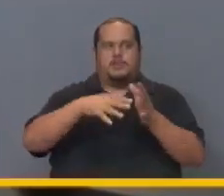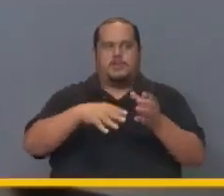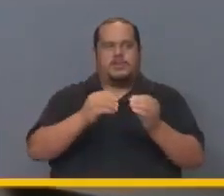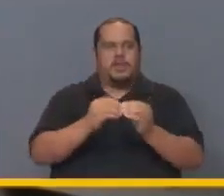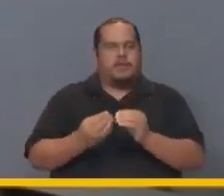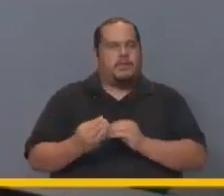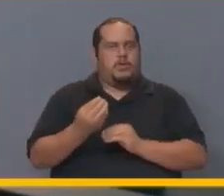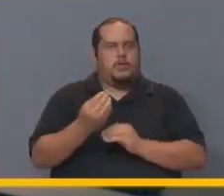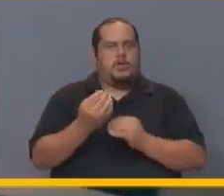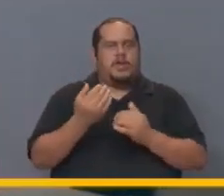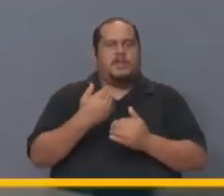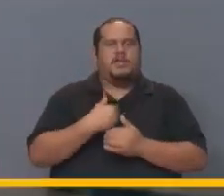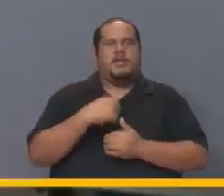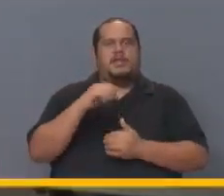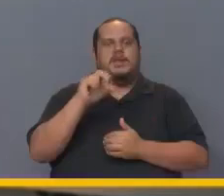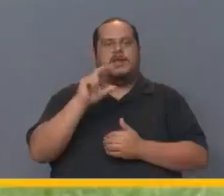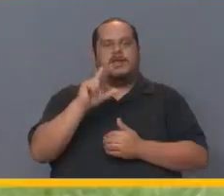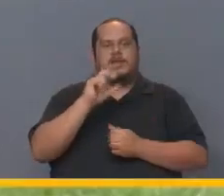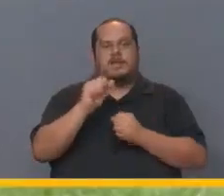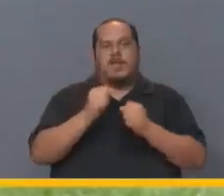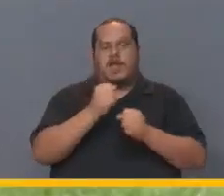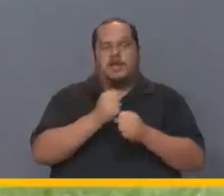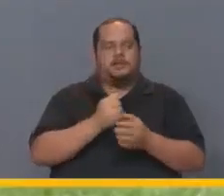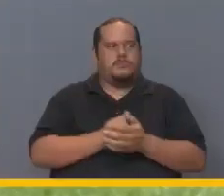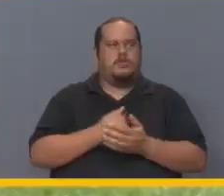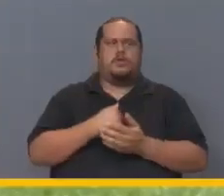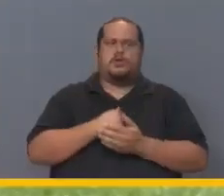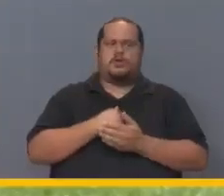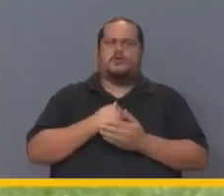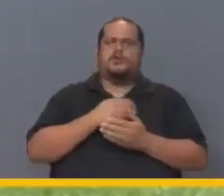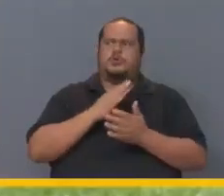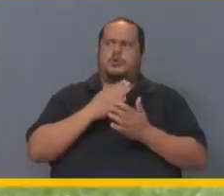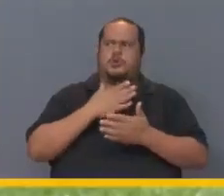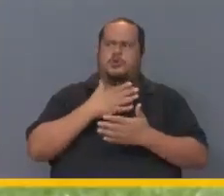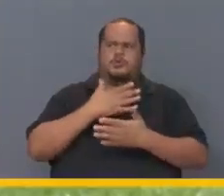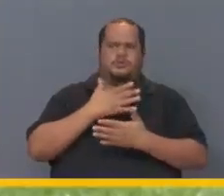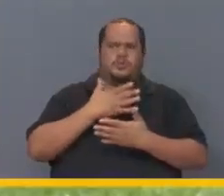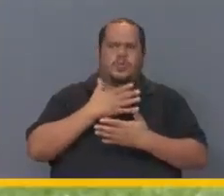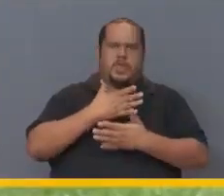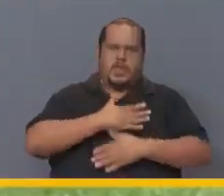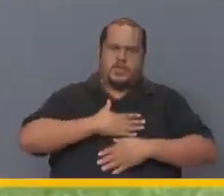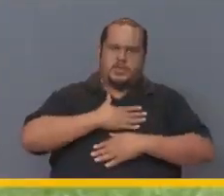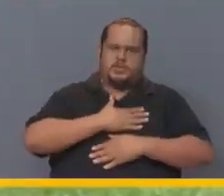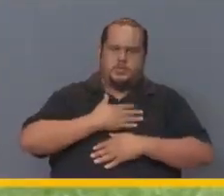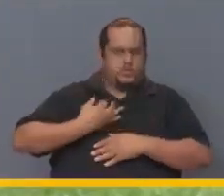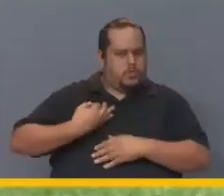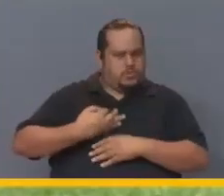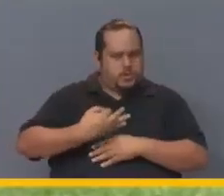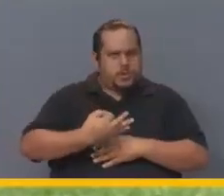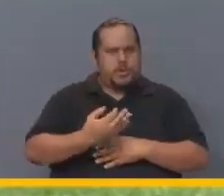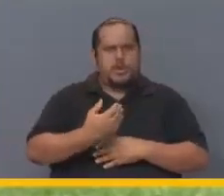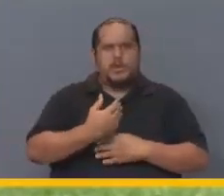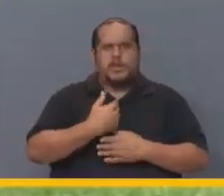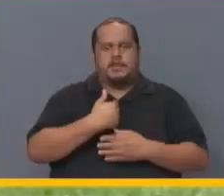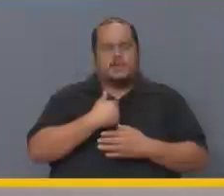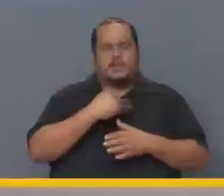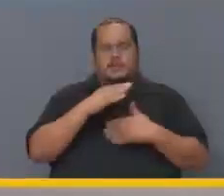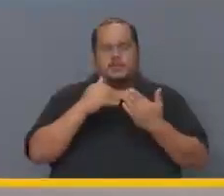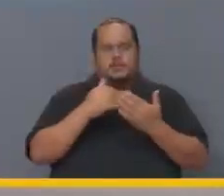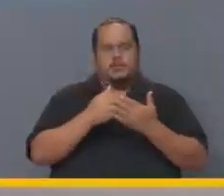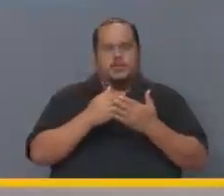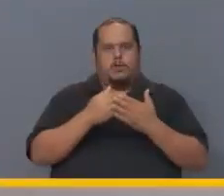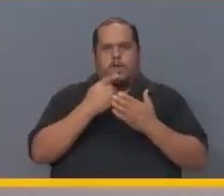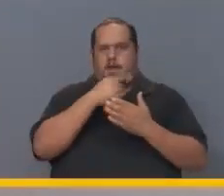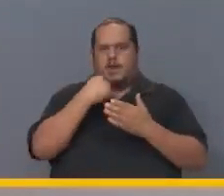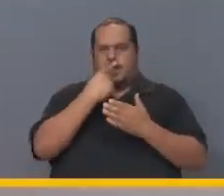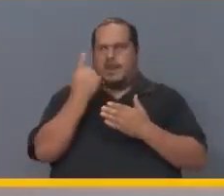club apenas tenía 3 años. Yo disfruto del día a día. Disfruto de levantarme cada mañana con todas las ganas del mundo, de venir